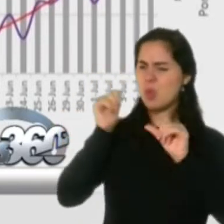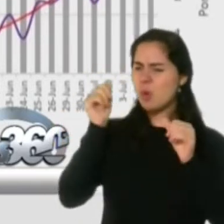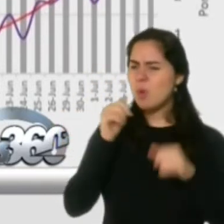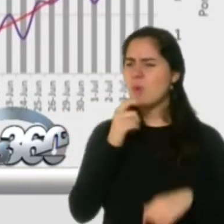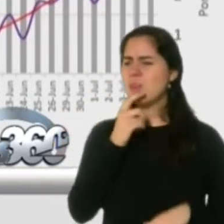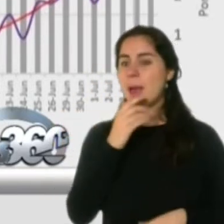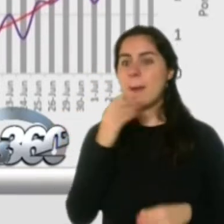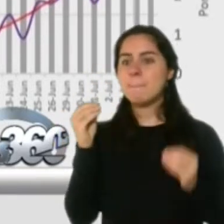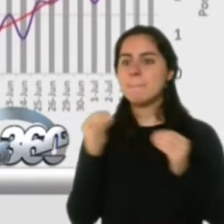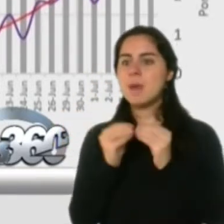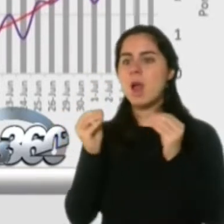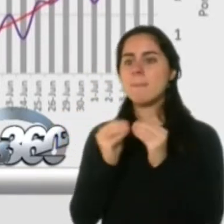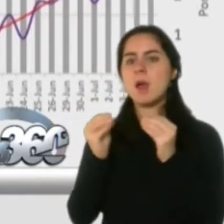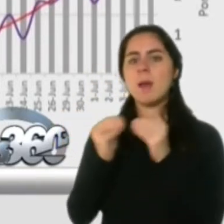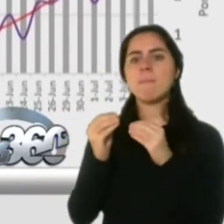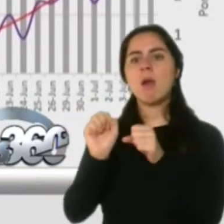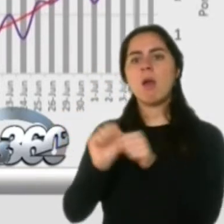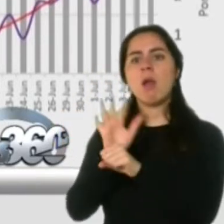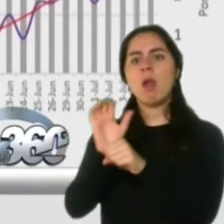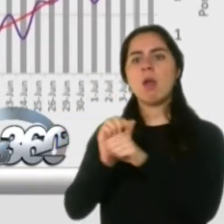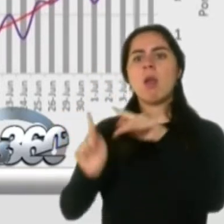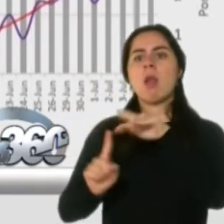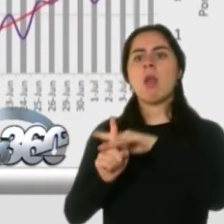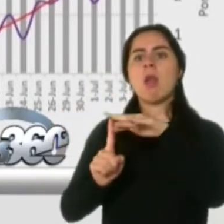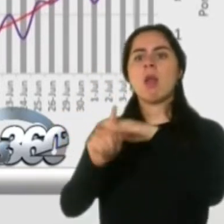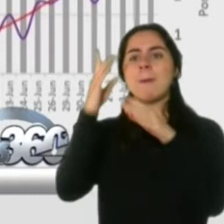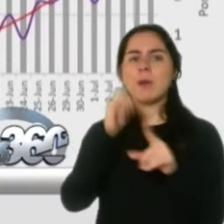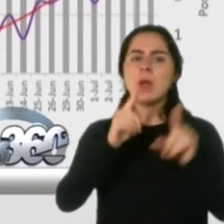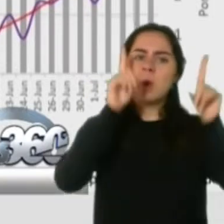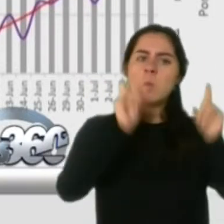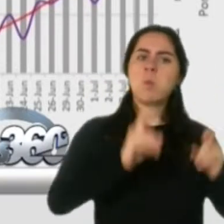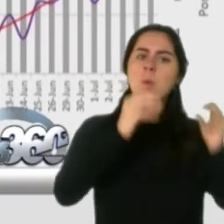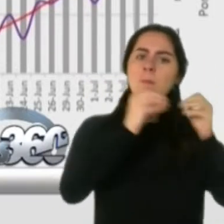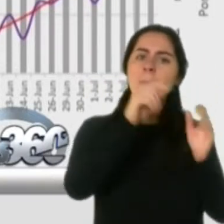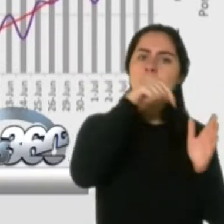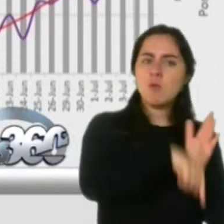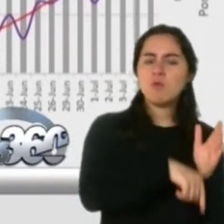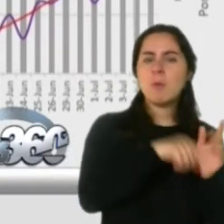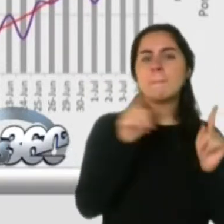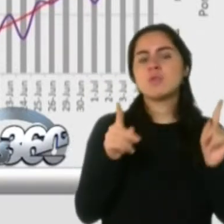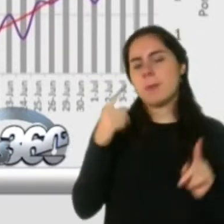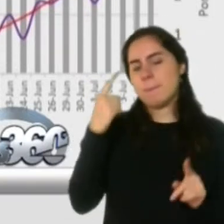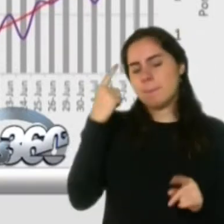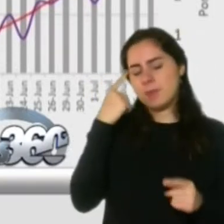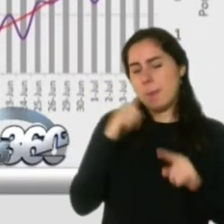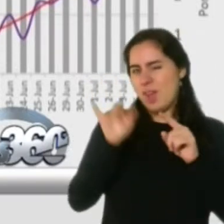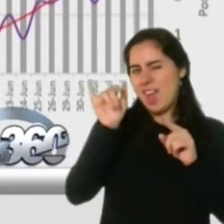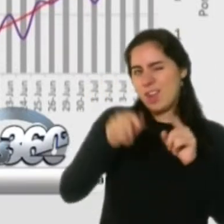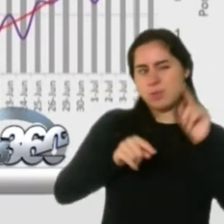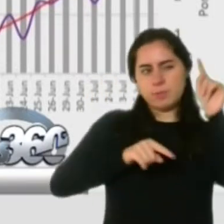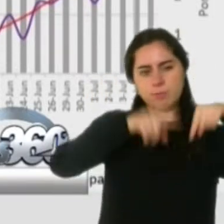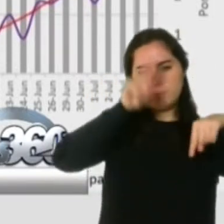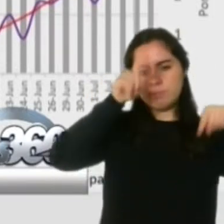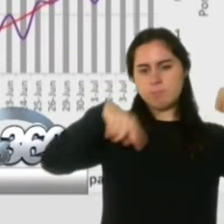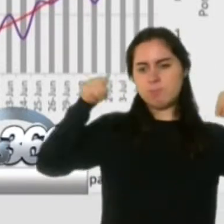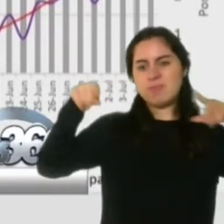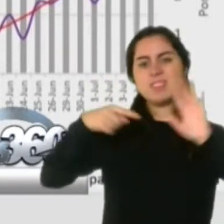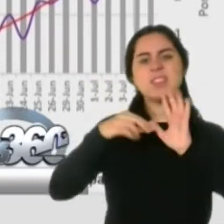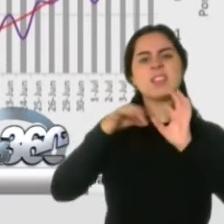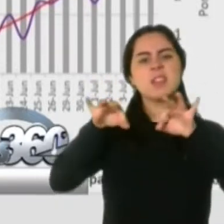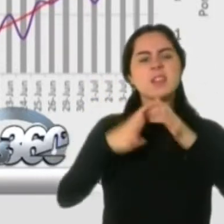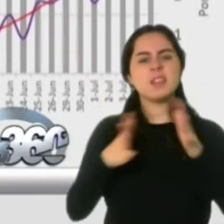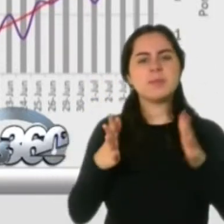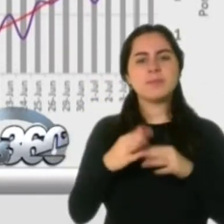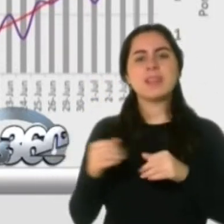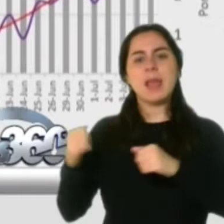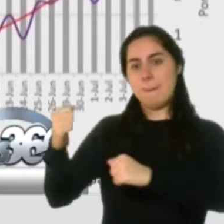más casos porque estamos haciendo más pruebas? Esta gráfica lo que explica es, desde finales de mayo hemos estado haciendo